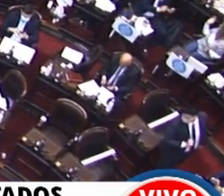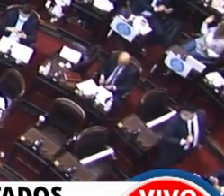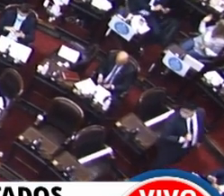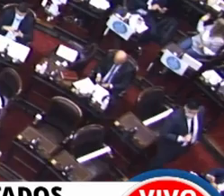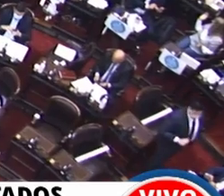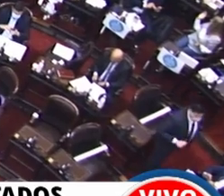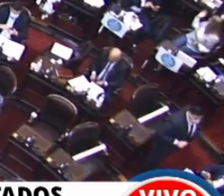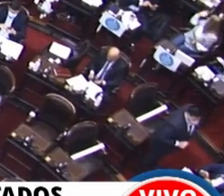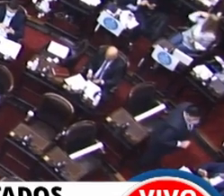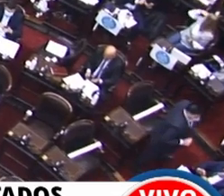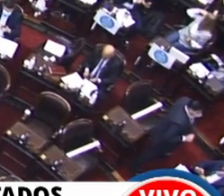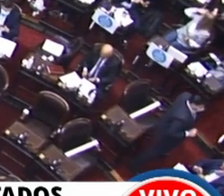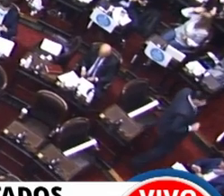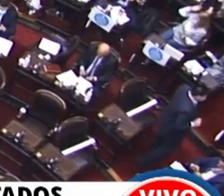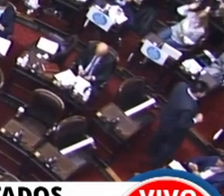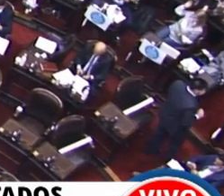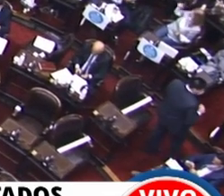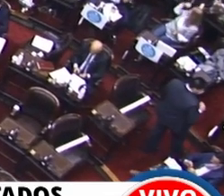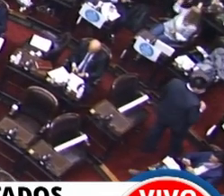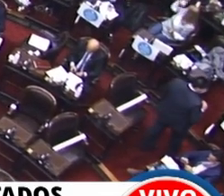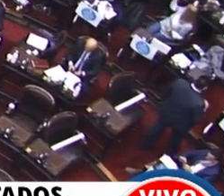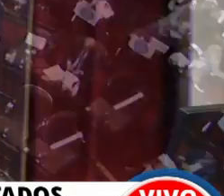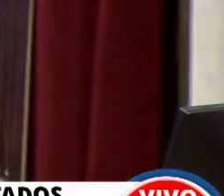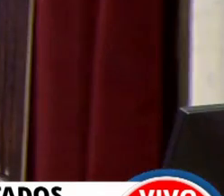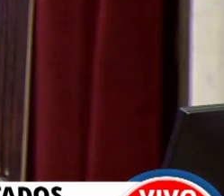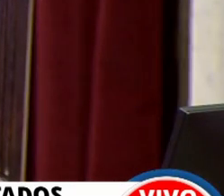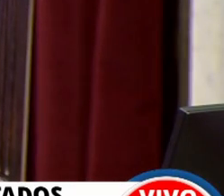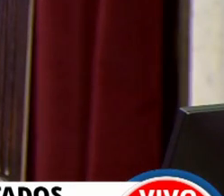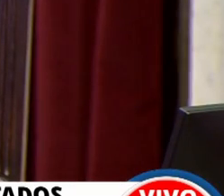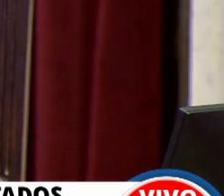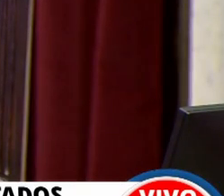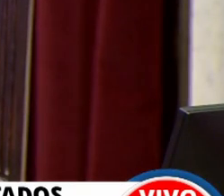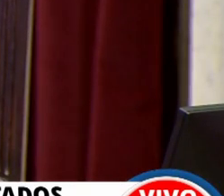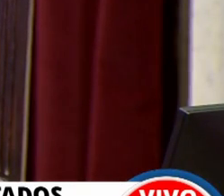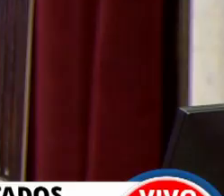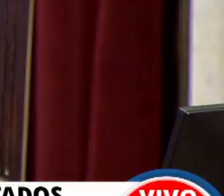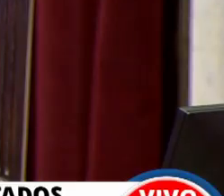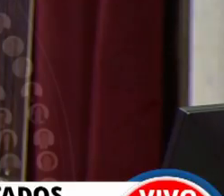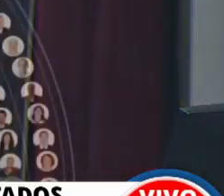si estamos a un minuto 40 nos queda para seguir votando